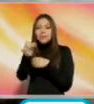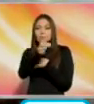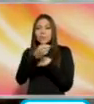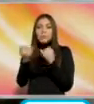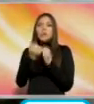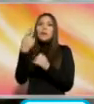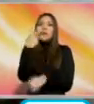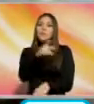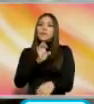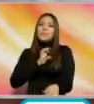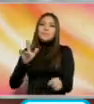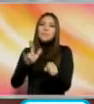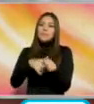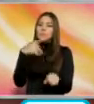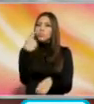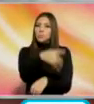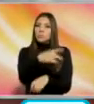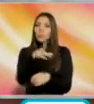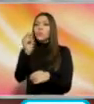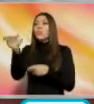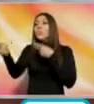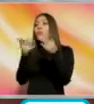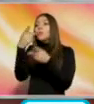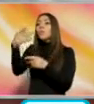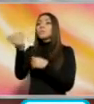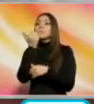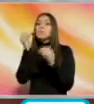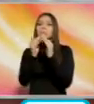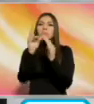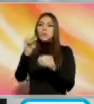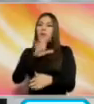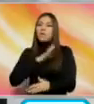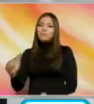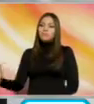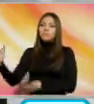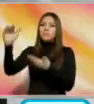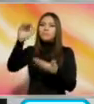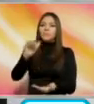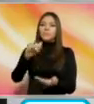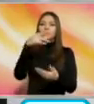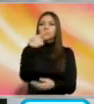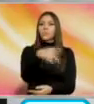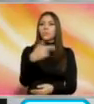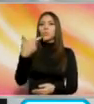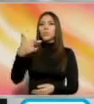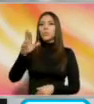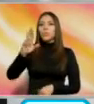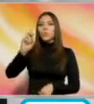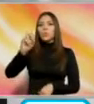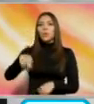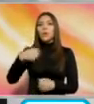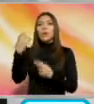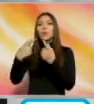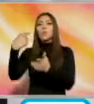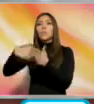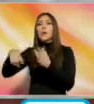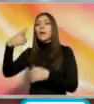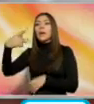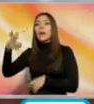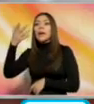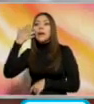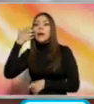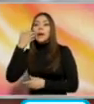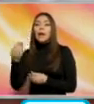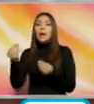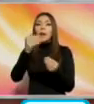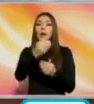casa. No, hay croquetas especiales, que eso también es muy importante, que sean de la raza, que sean para hurón. Muchas veces muy les damos bien. para gato, No. pero eso les puede